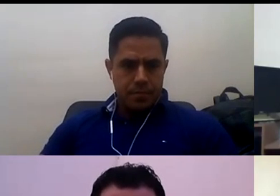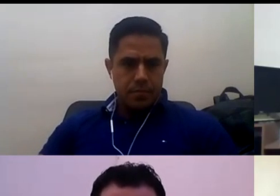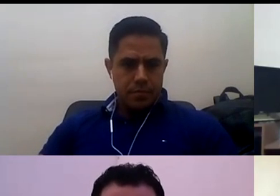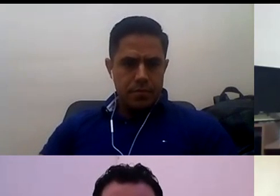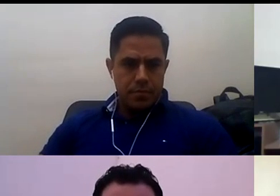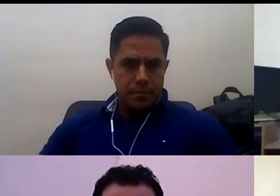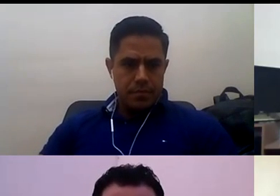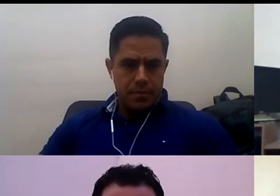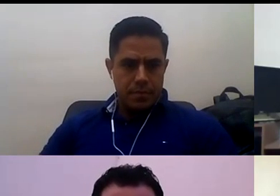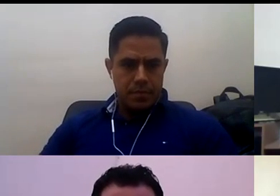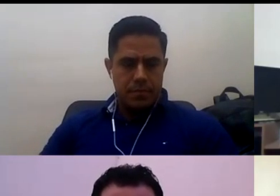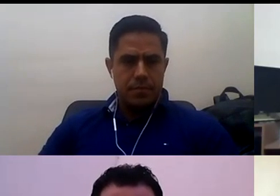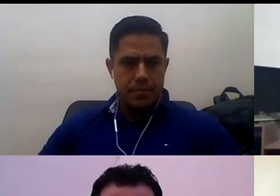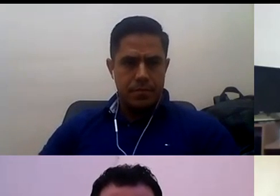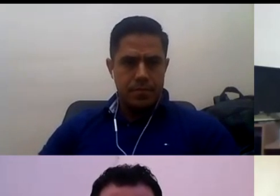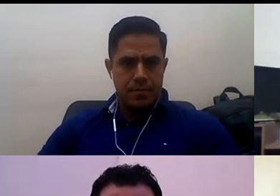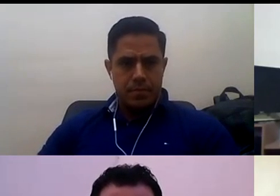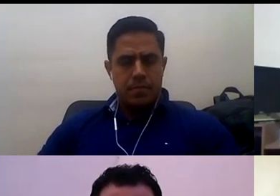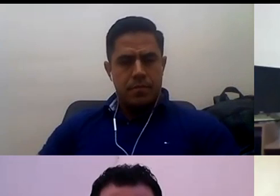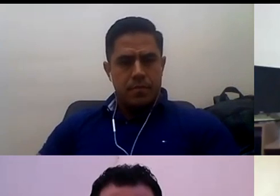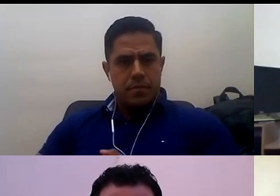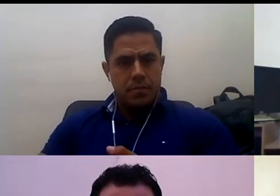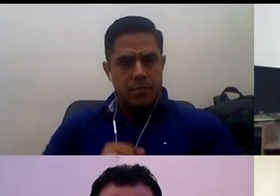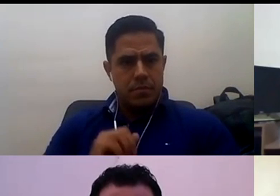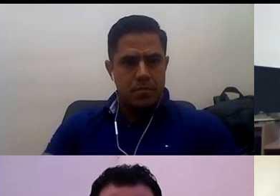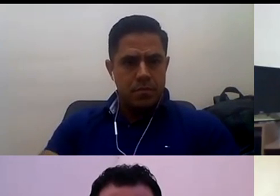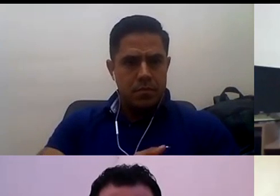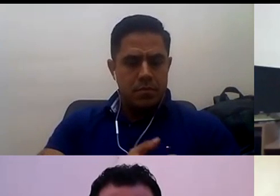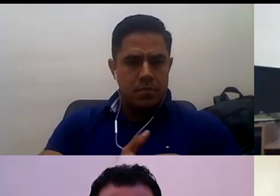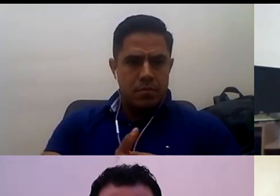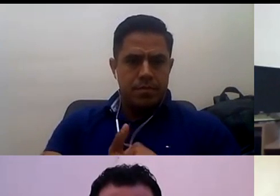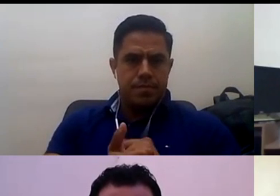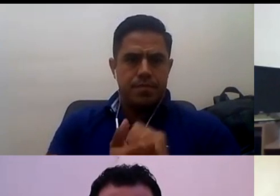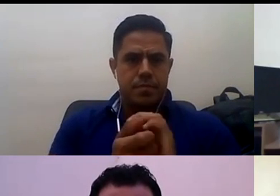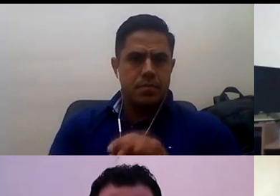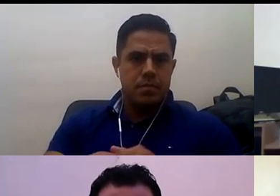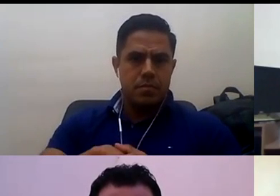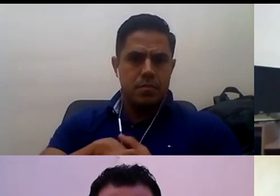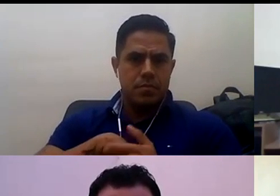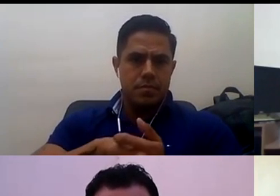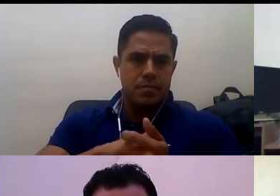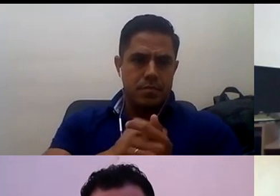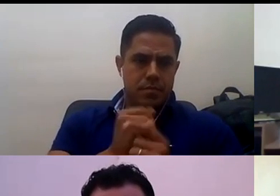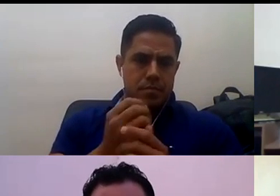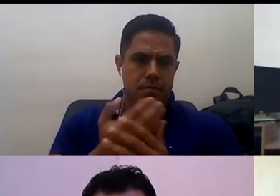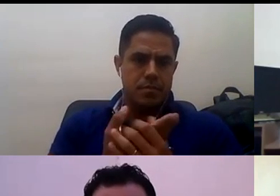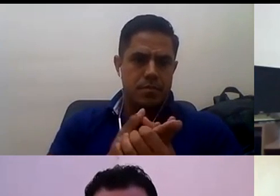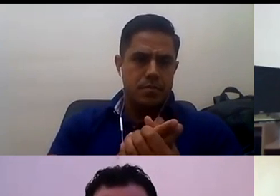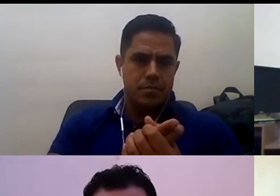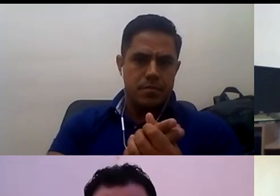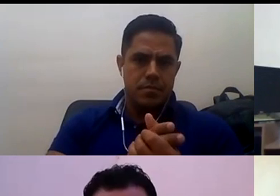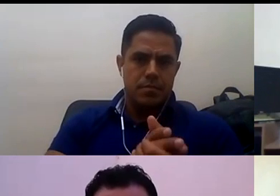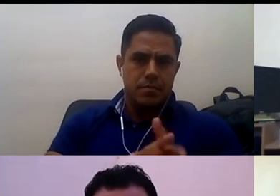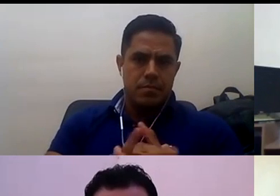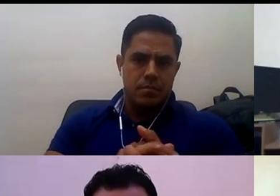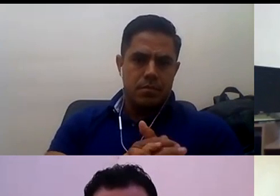contrario, gracias a ustedes y un placer participar en esto. Se los comenté en un inicio, mi familia es de Tepa y pues